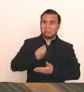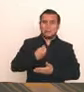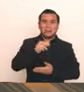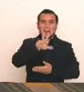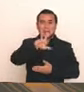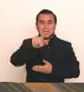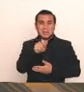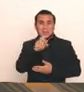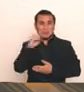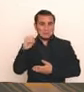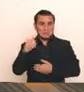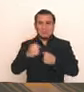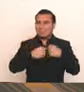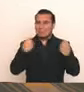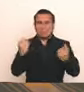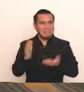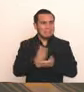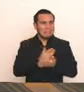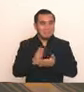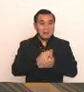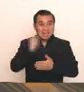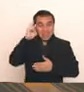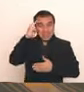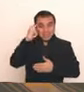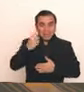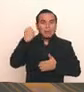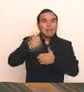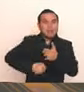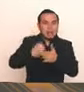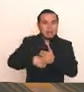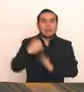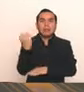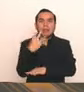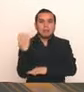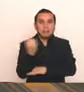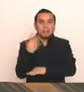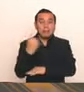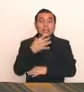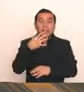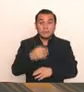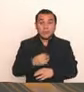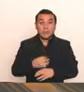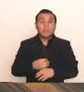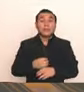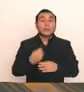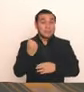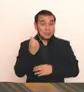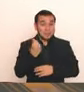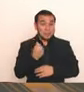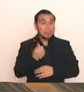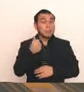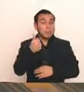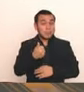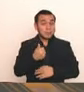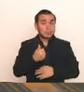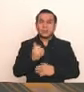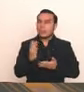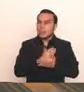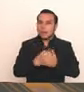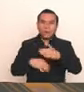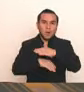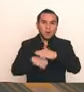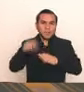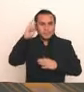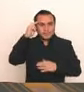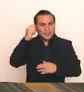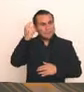decir que hemos hecho casi un milagro con los pocos recursos que contamos para luchar contra esta emergencia el dinero alcanza cuando nadie roba sin marido en